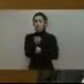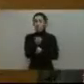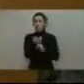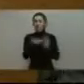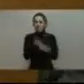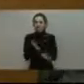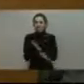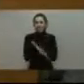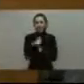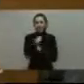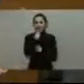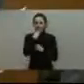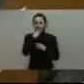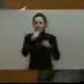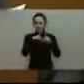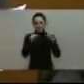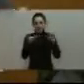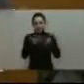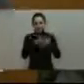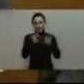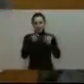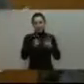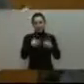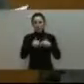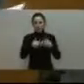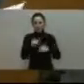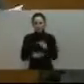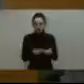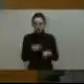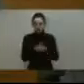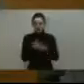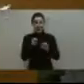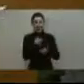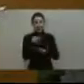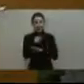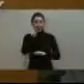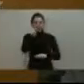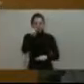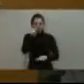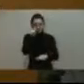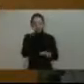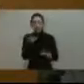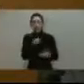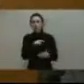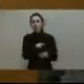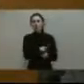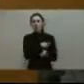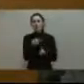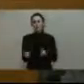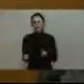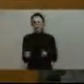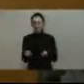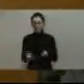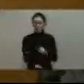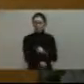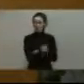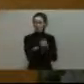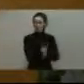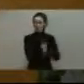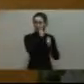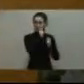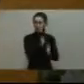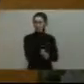emblemáticas de nuestra región, como uno de los motores económicos de la misma. Siempre se lo digo, doble componente, pescador